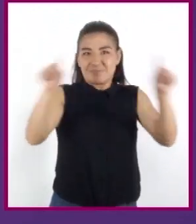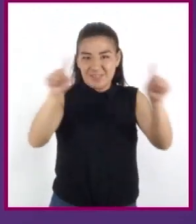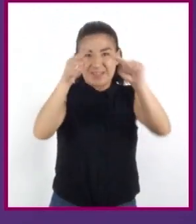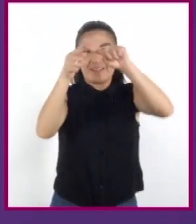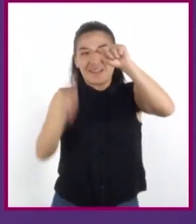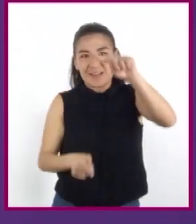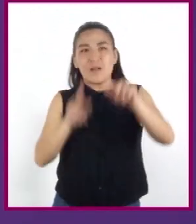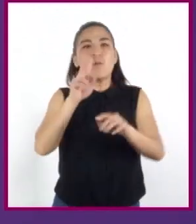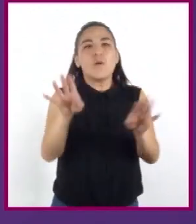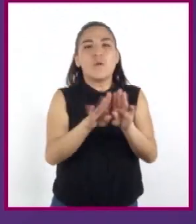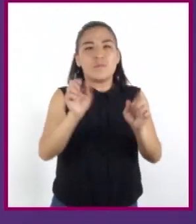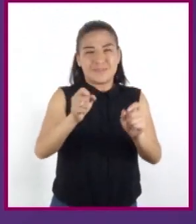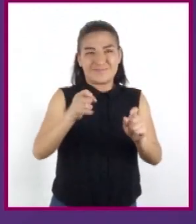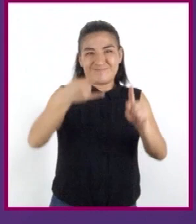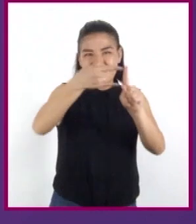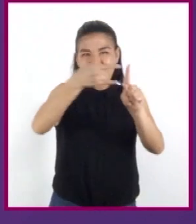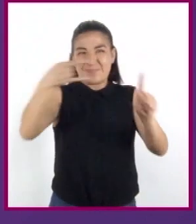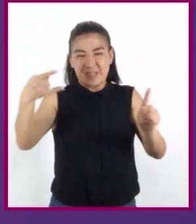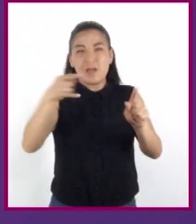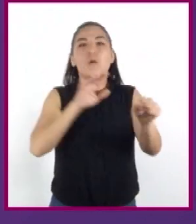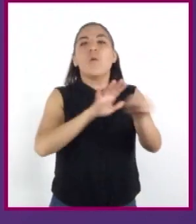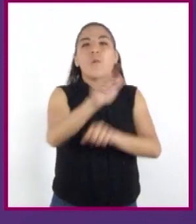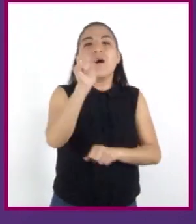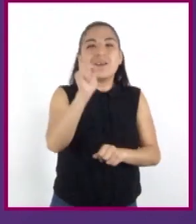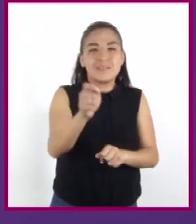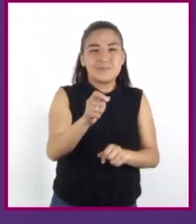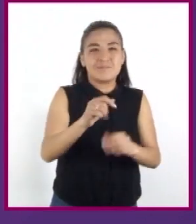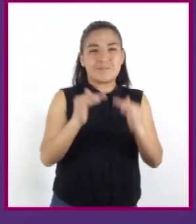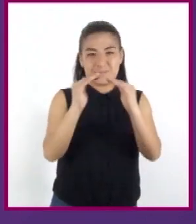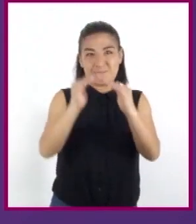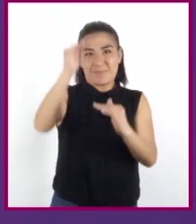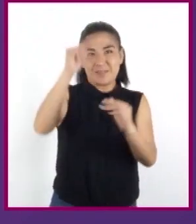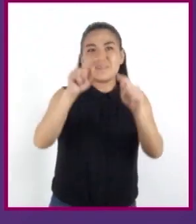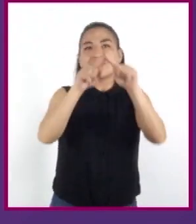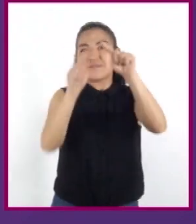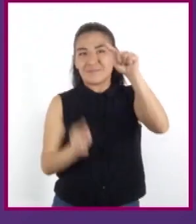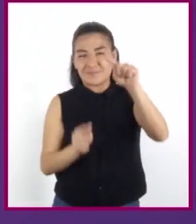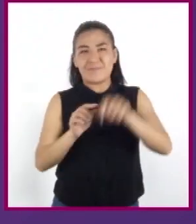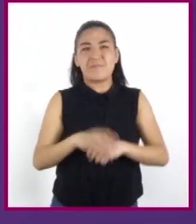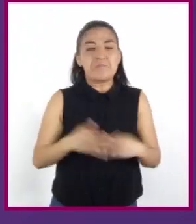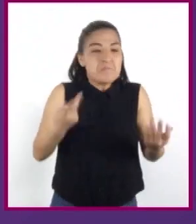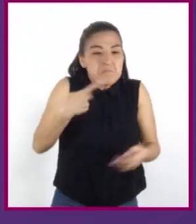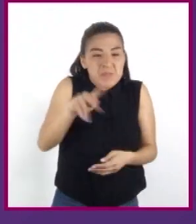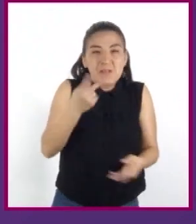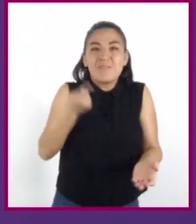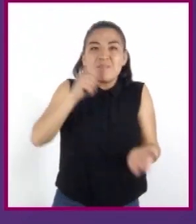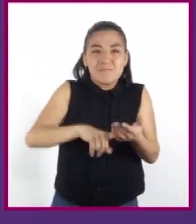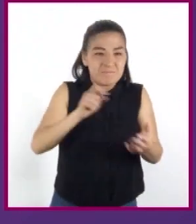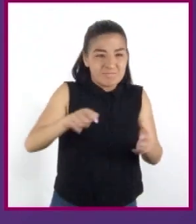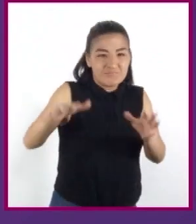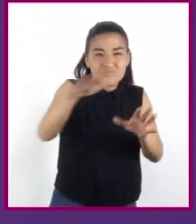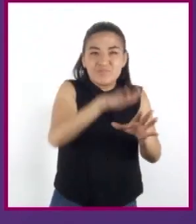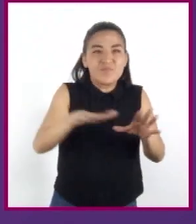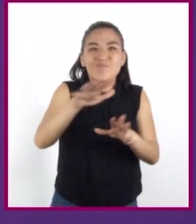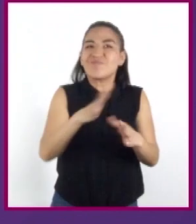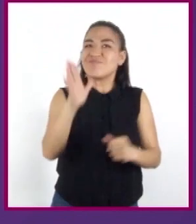del rectángulo, diríamos que es la base y la altura. Y ni siquiera se ve el área total del